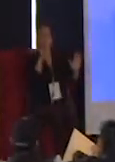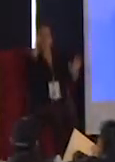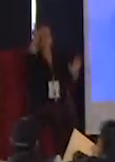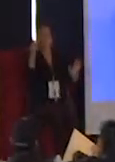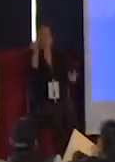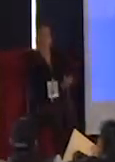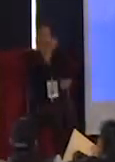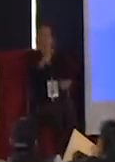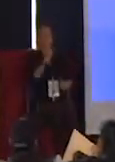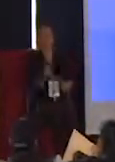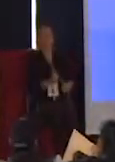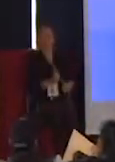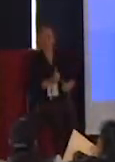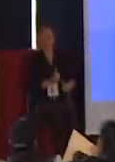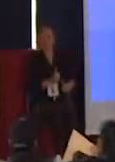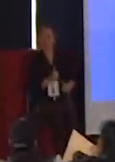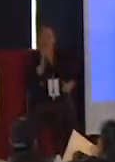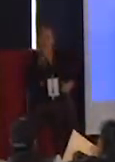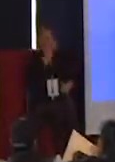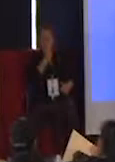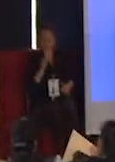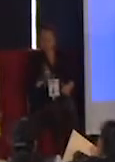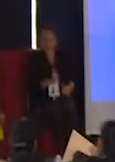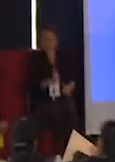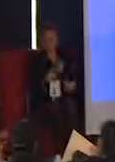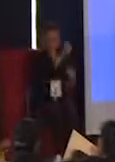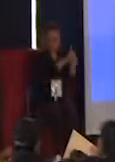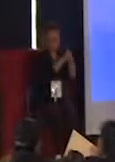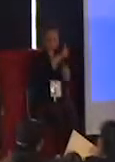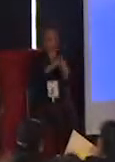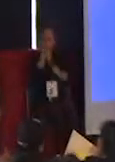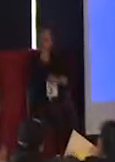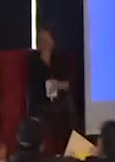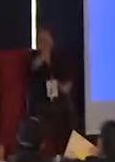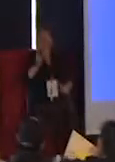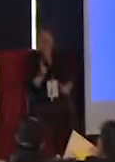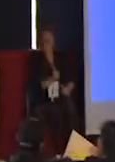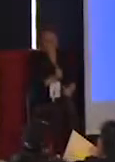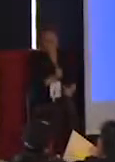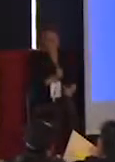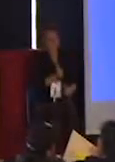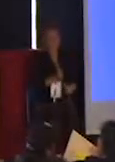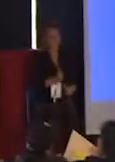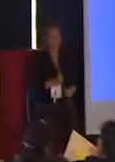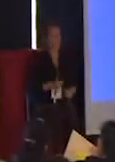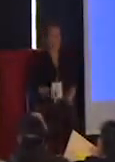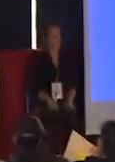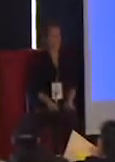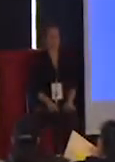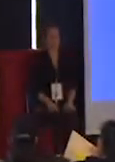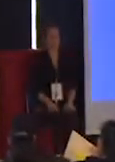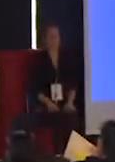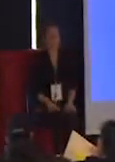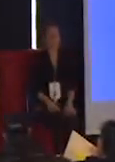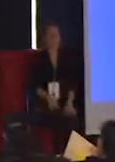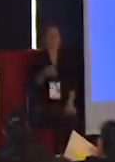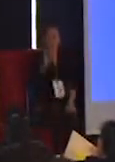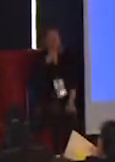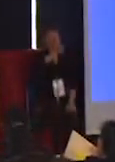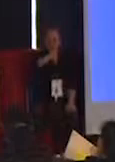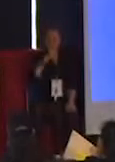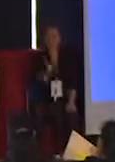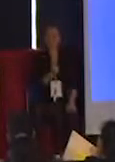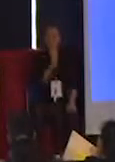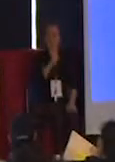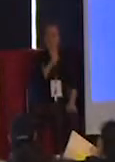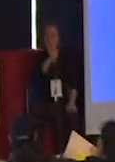y un espacio que es, digamos, infinito, pero a la vez finito. Y tiene